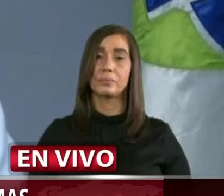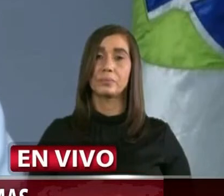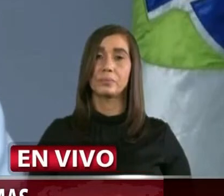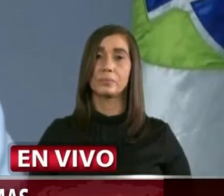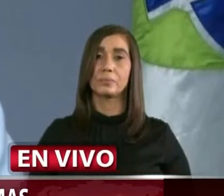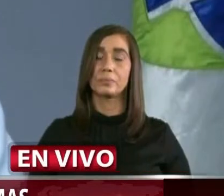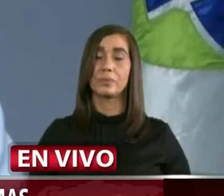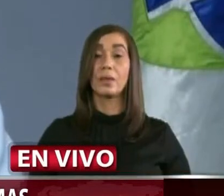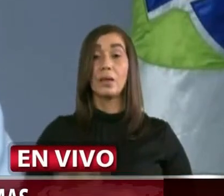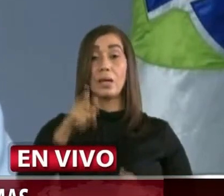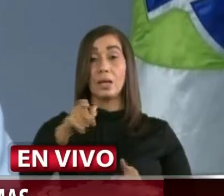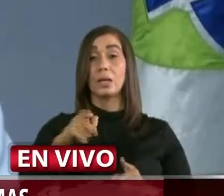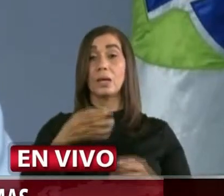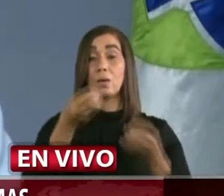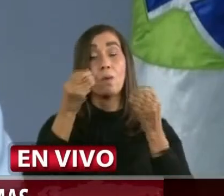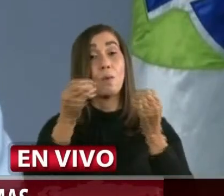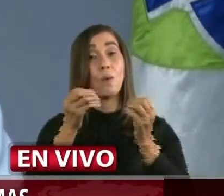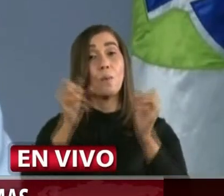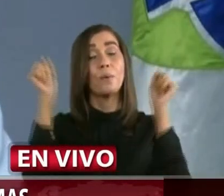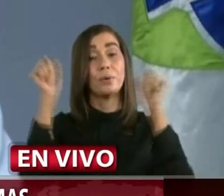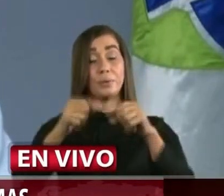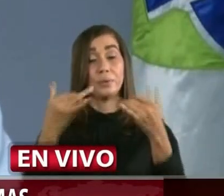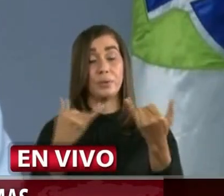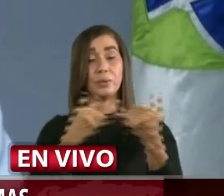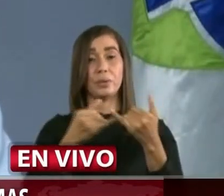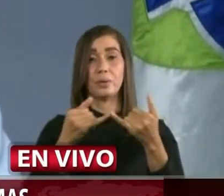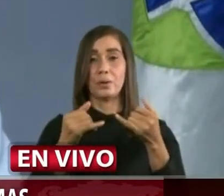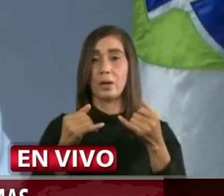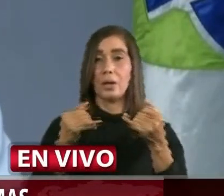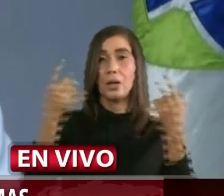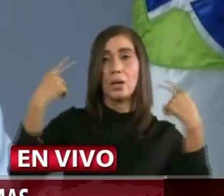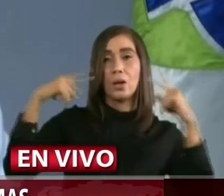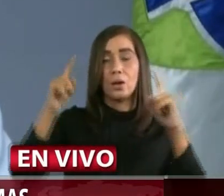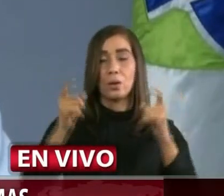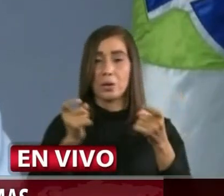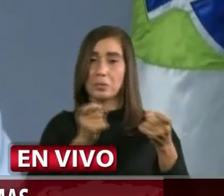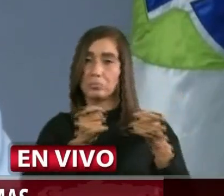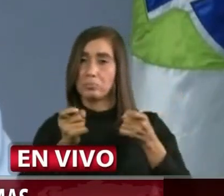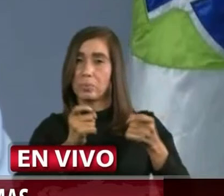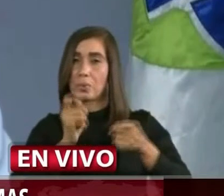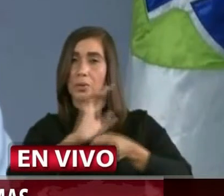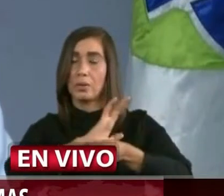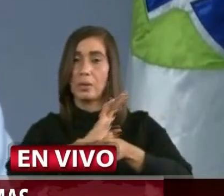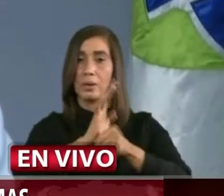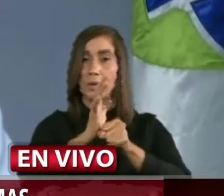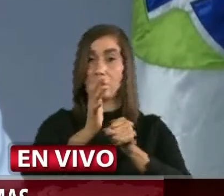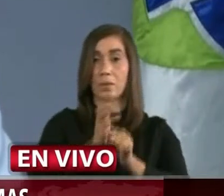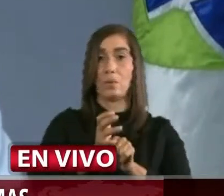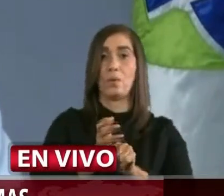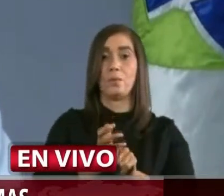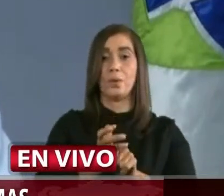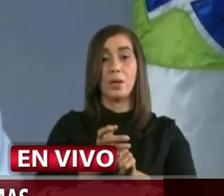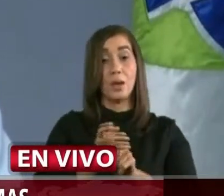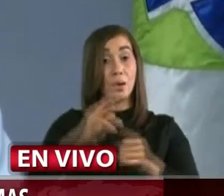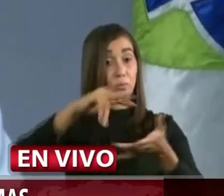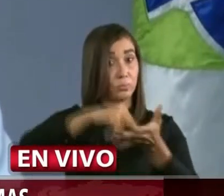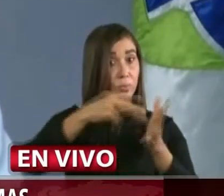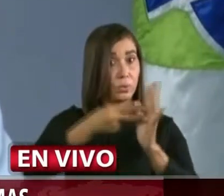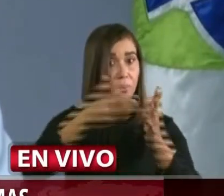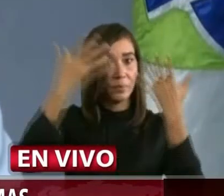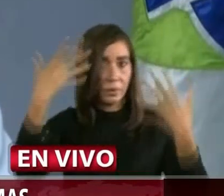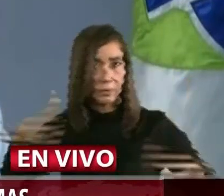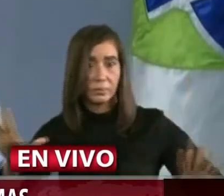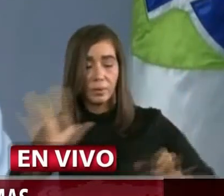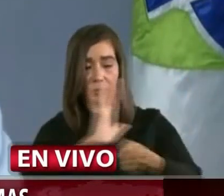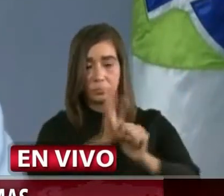mantenimiento bajo control del COVID-19 en la República no es un indicativo de que ya la epidemia